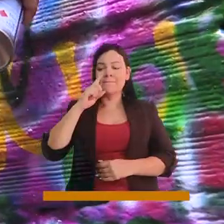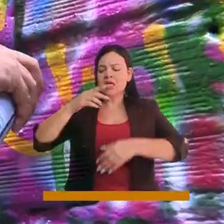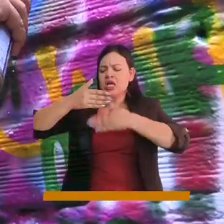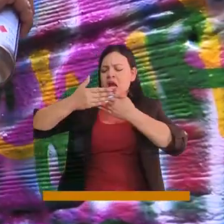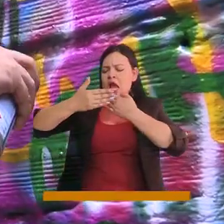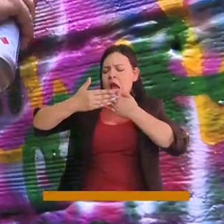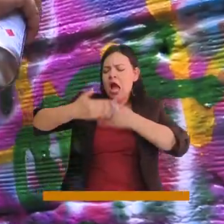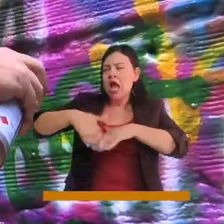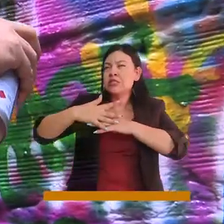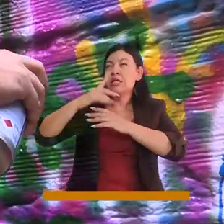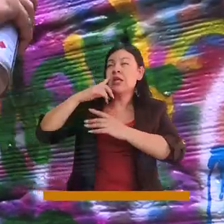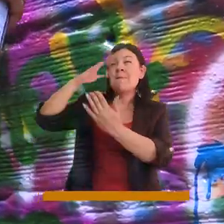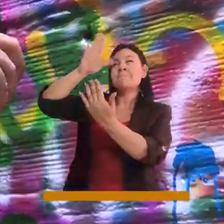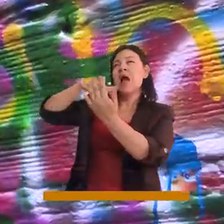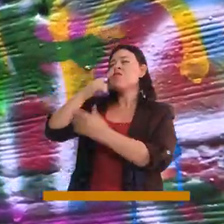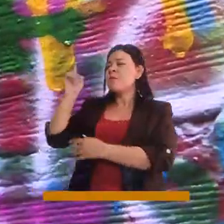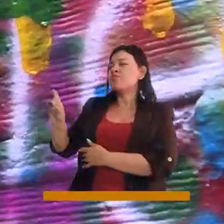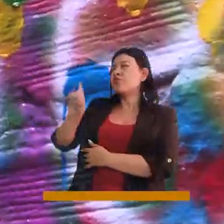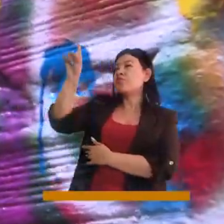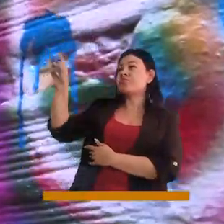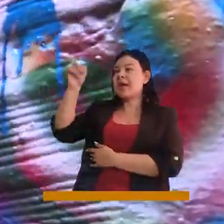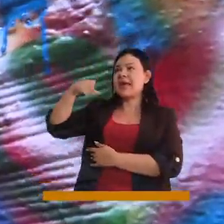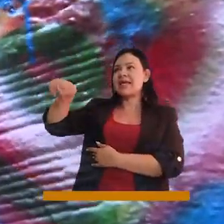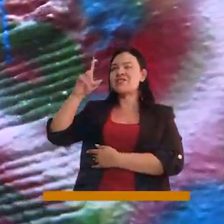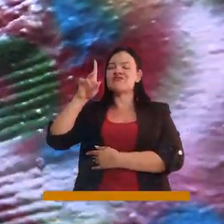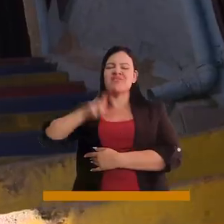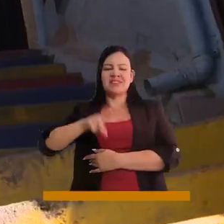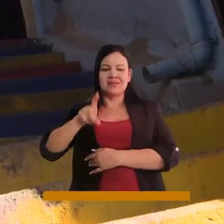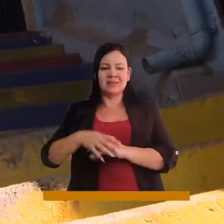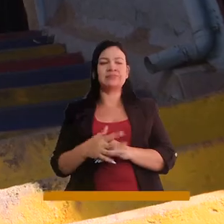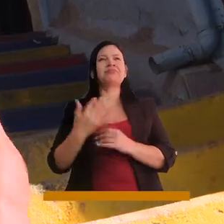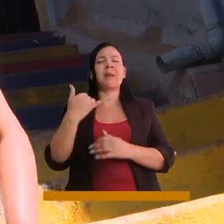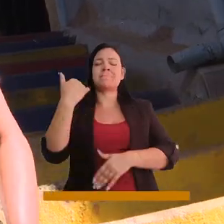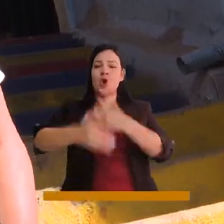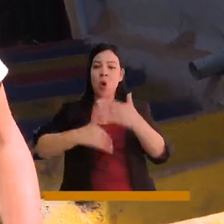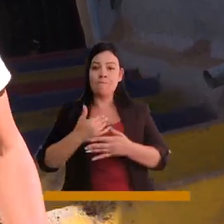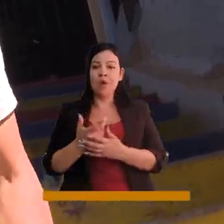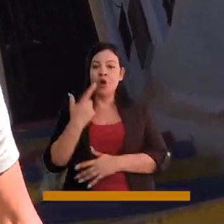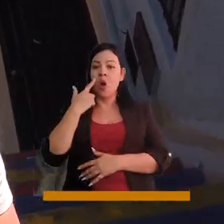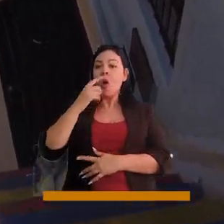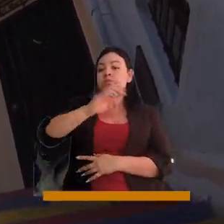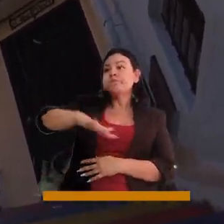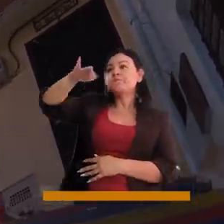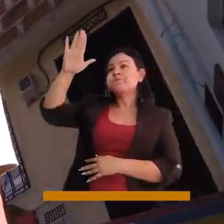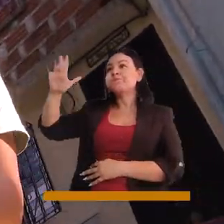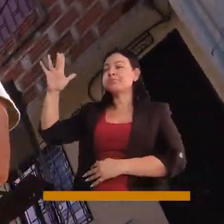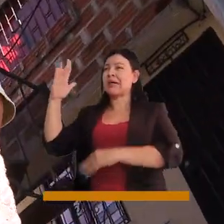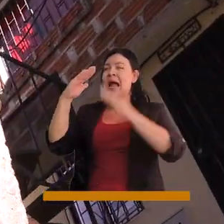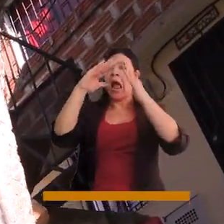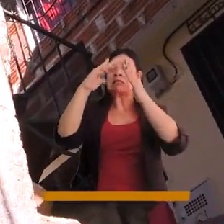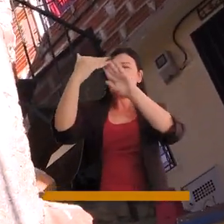estos callejones los ha hecho la gente con base a sus necesidades así se han poblado las montañas de los